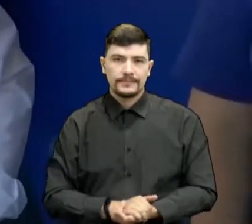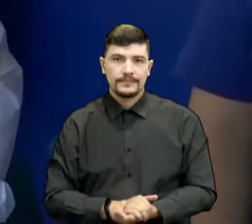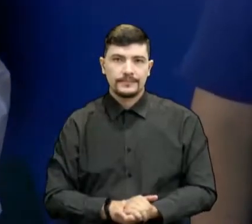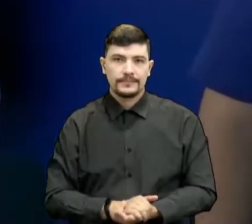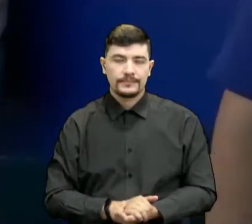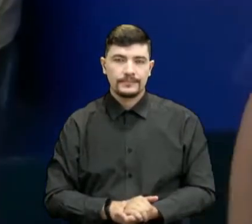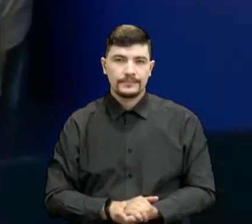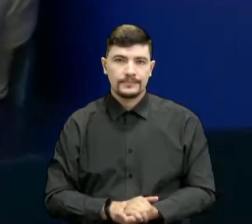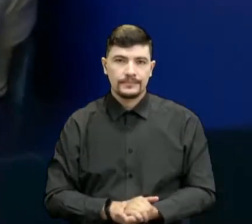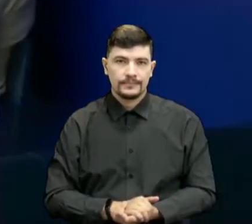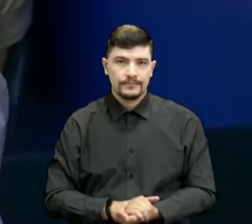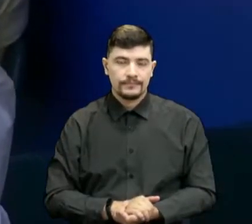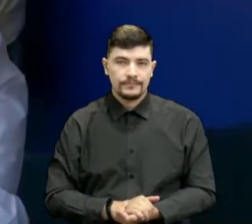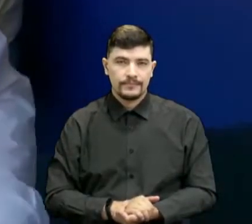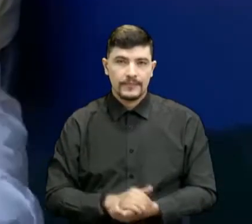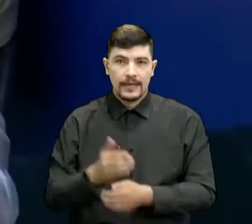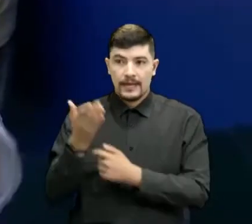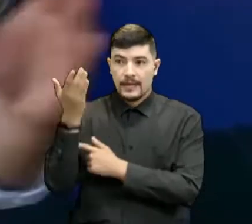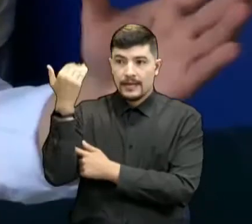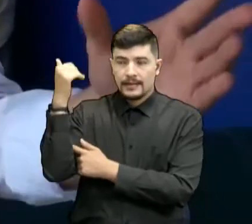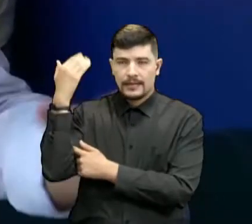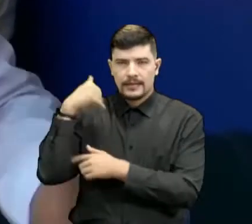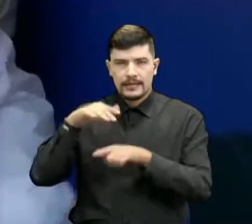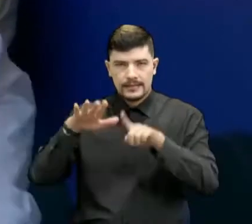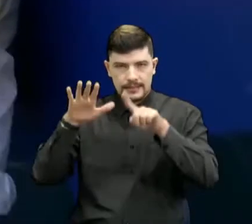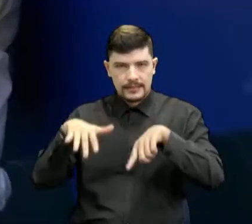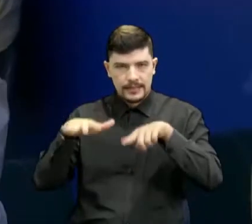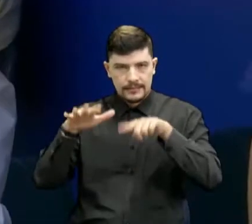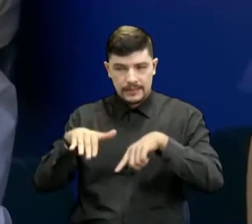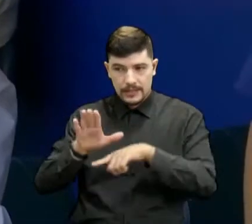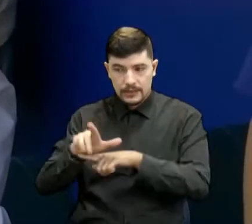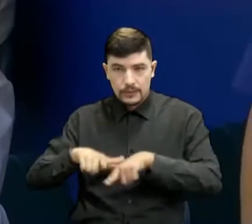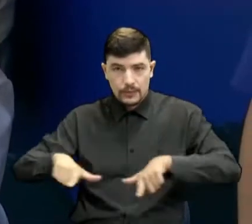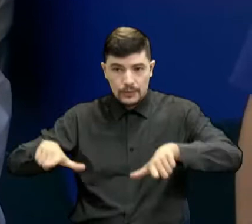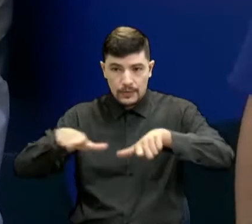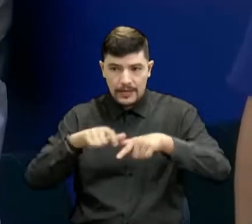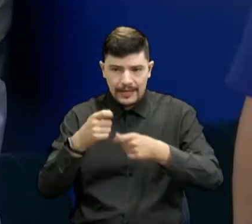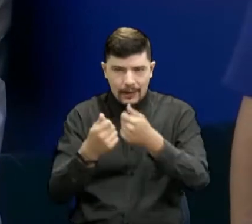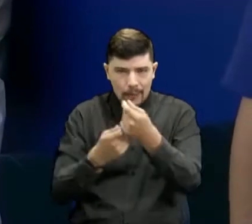Y es que durante 6 meses estuvieron cerrados estos establecimientos